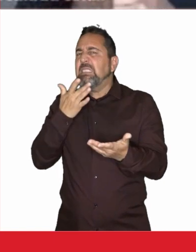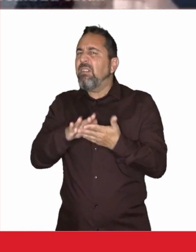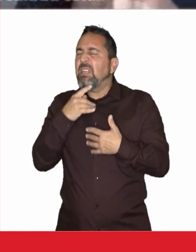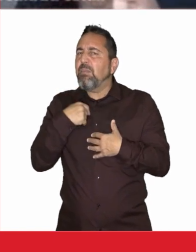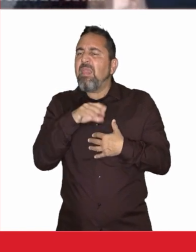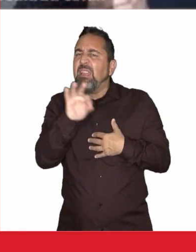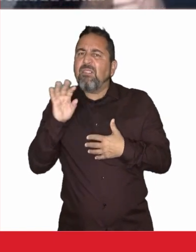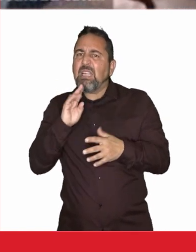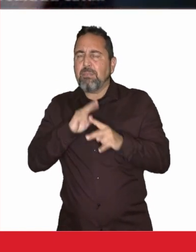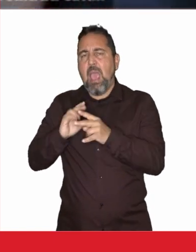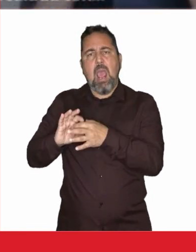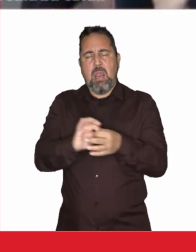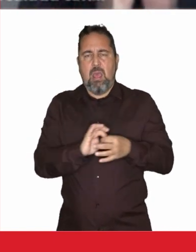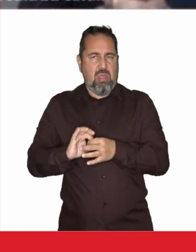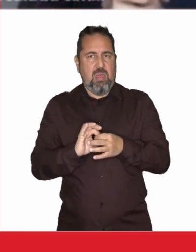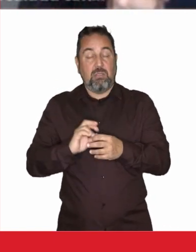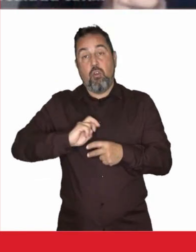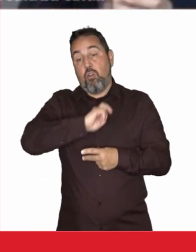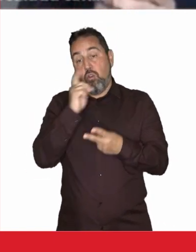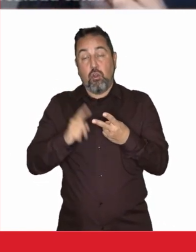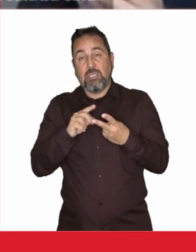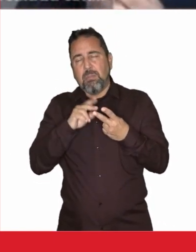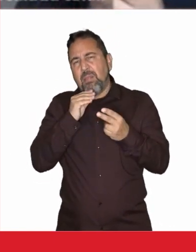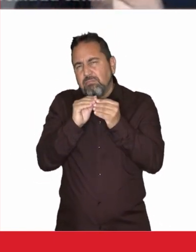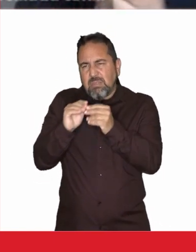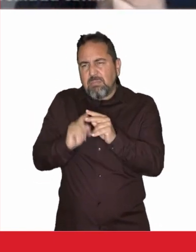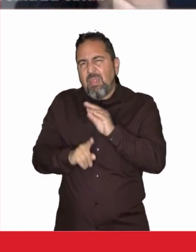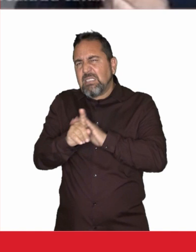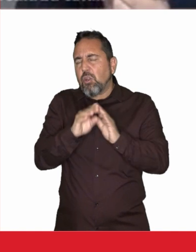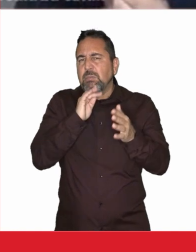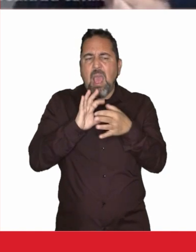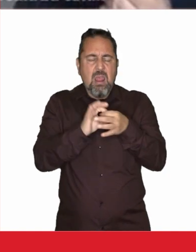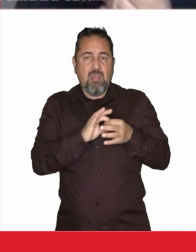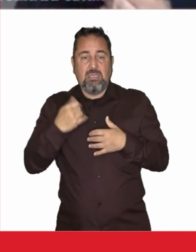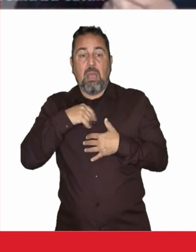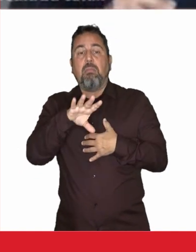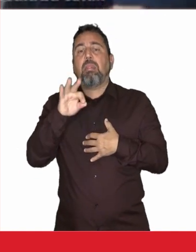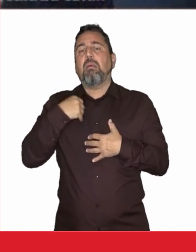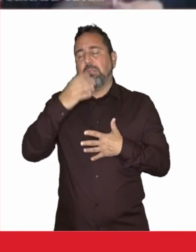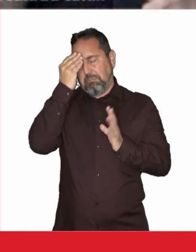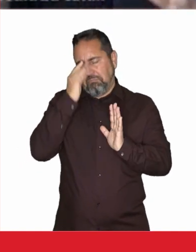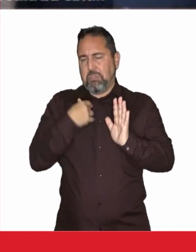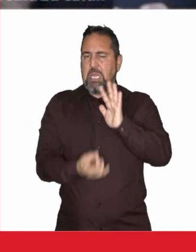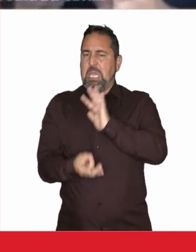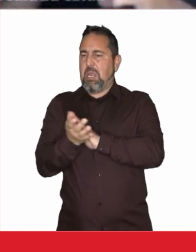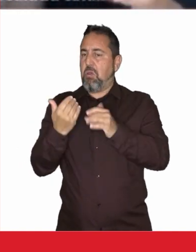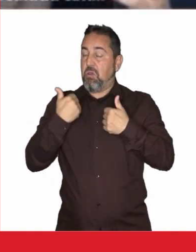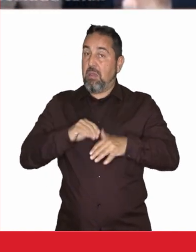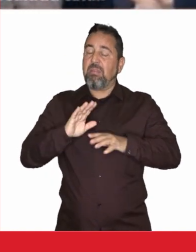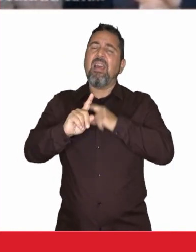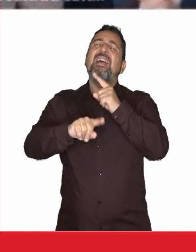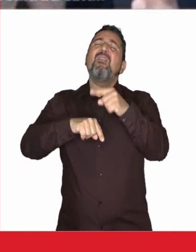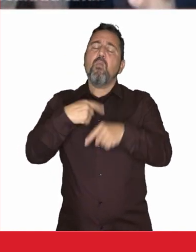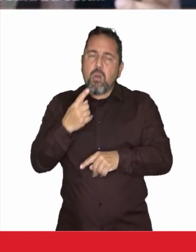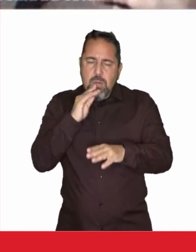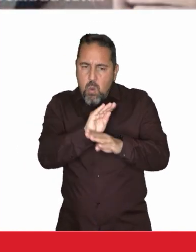persona? ¿De acuerdo? Esto en cuanto a identificar alianzas. Y luego está la otra parte, que es desarrollar estas alianzas. Una vez que las identifico y las creo,